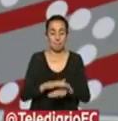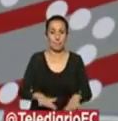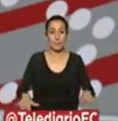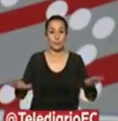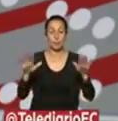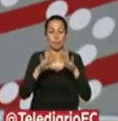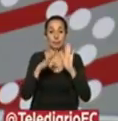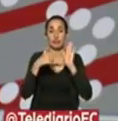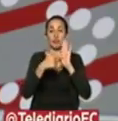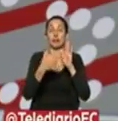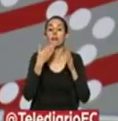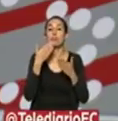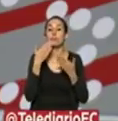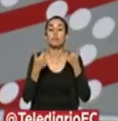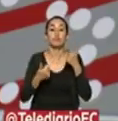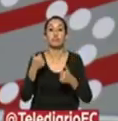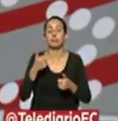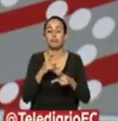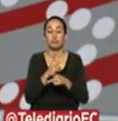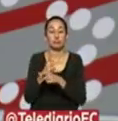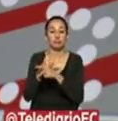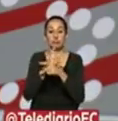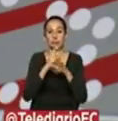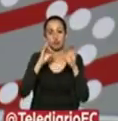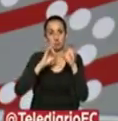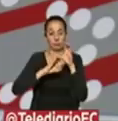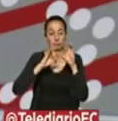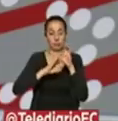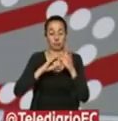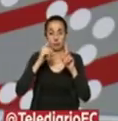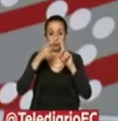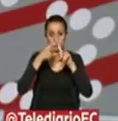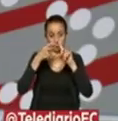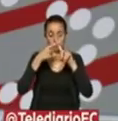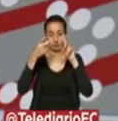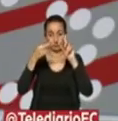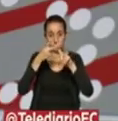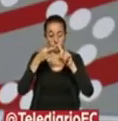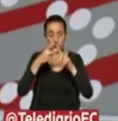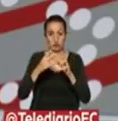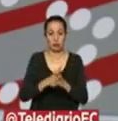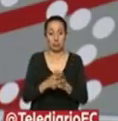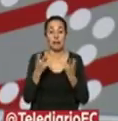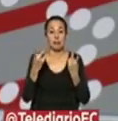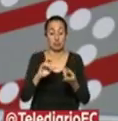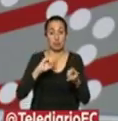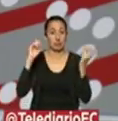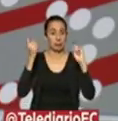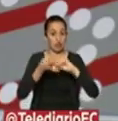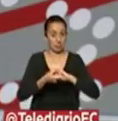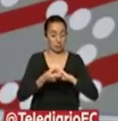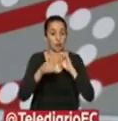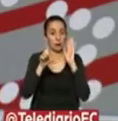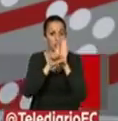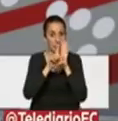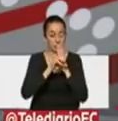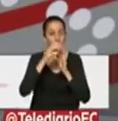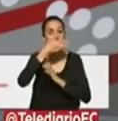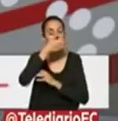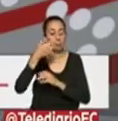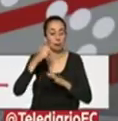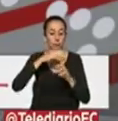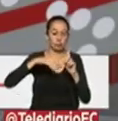por la existencia del Consejo de Participación Ciudadana. Ese es un elemento. Se vienen reformas necesarias para poder mejorar